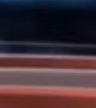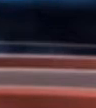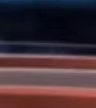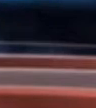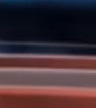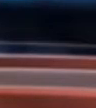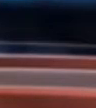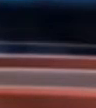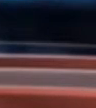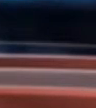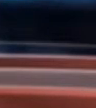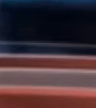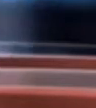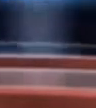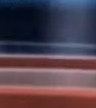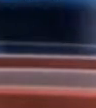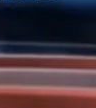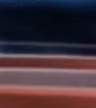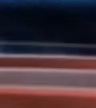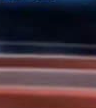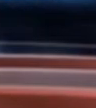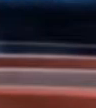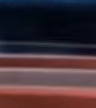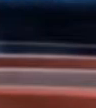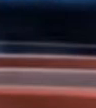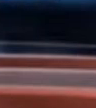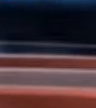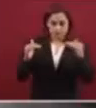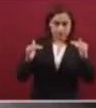Hidalgo Noticias MX presenta.